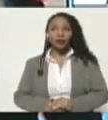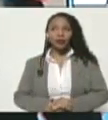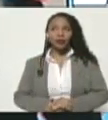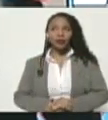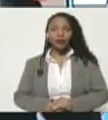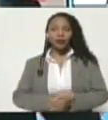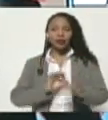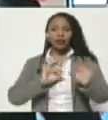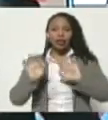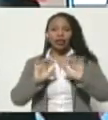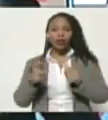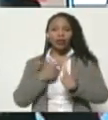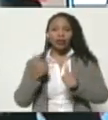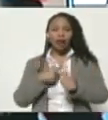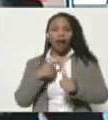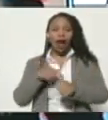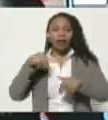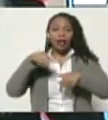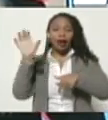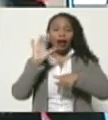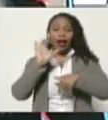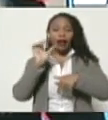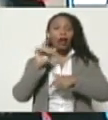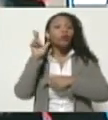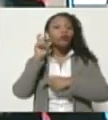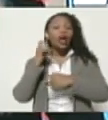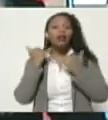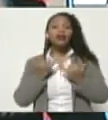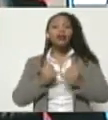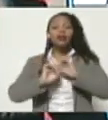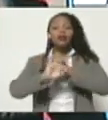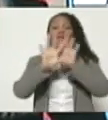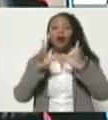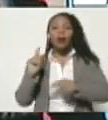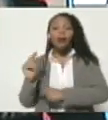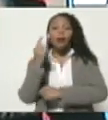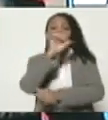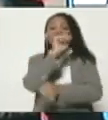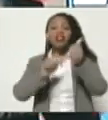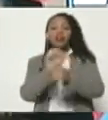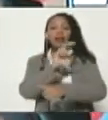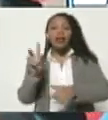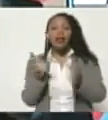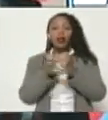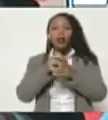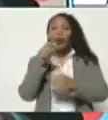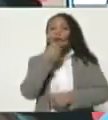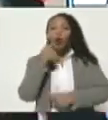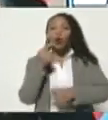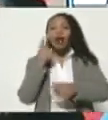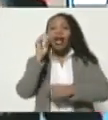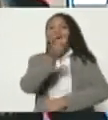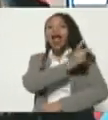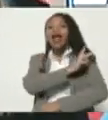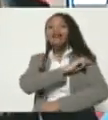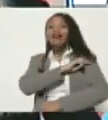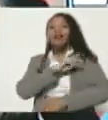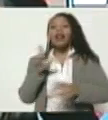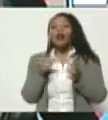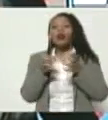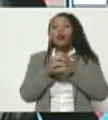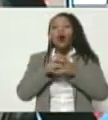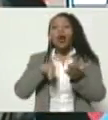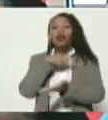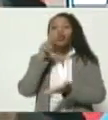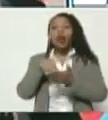Desde el teatro principal en la ciudad de Caracas vamos a escuchar de inmediato las declaraciones del primer vicepresidente de la Tolda Roja, quien además es jefe de la Comisión